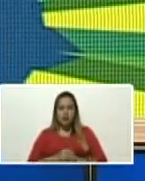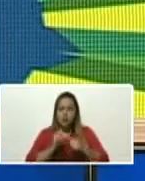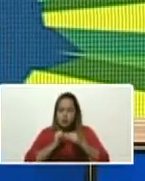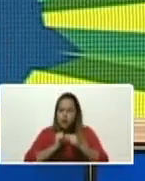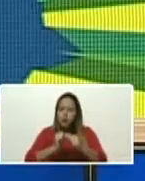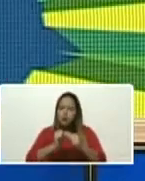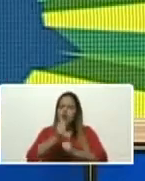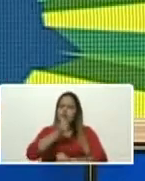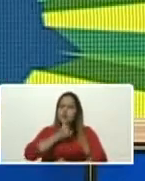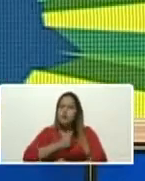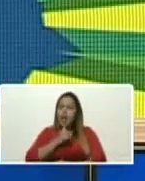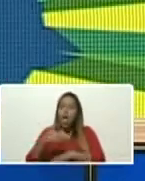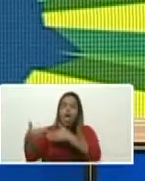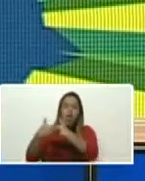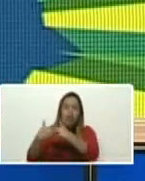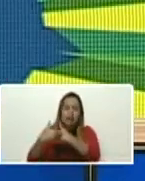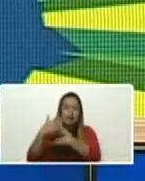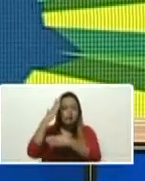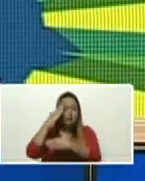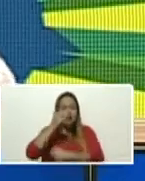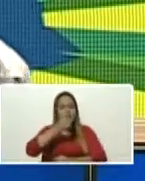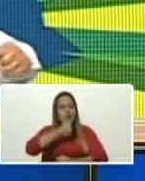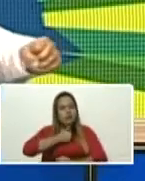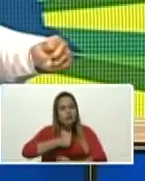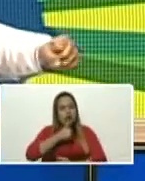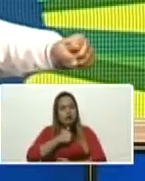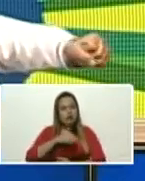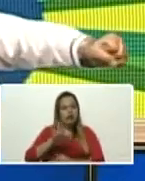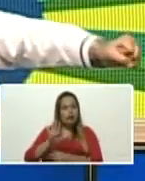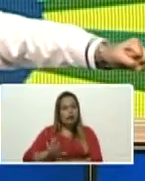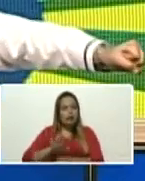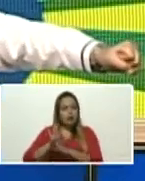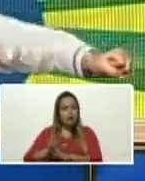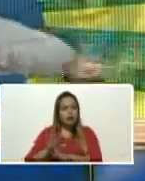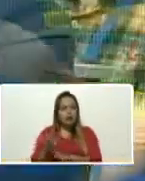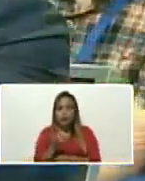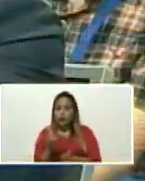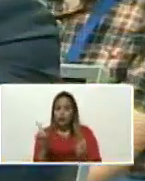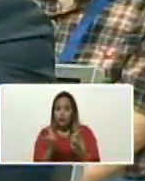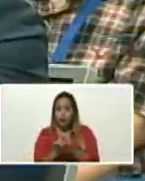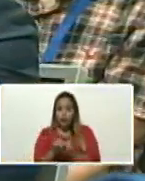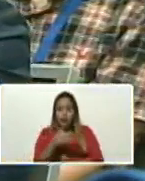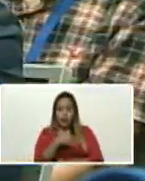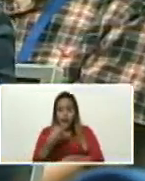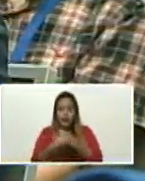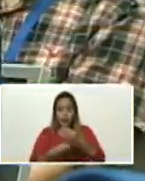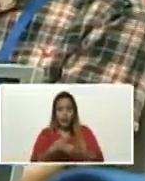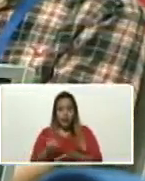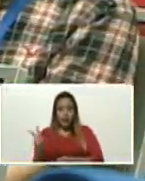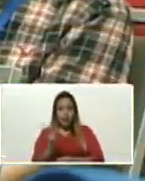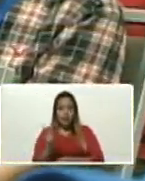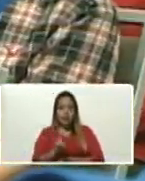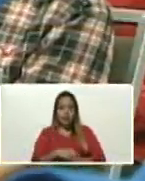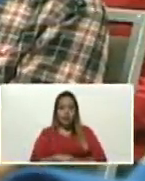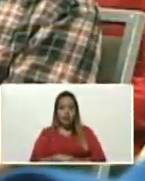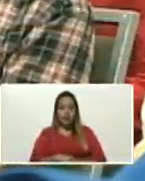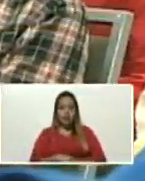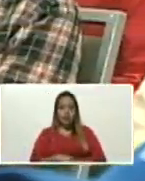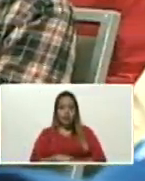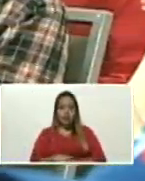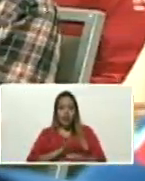resistiendo la arremetida. No es poca cosa lo que intentó hacer con Venezuela el